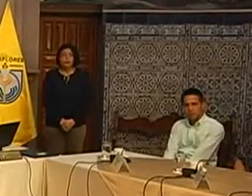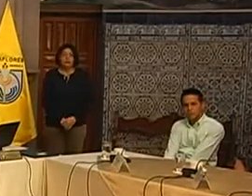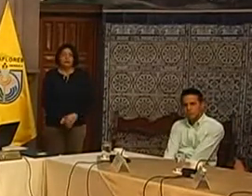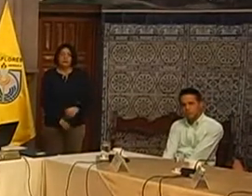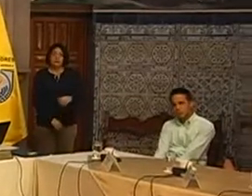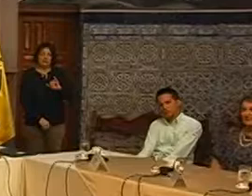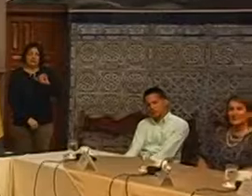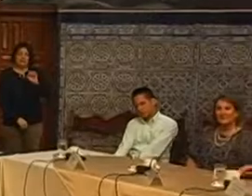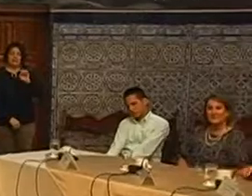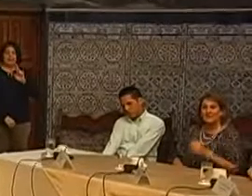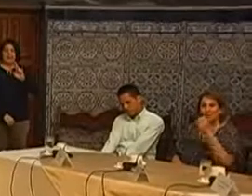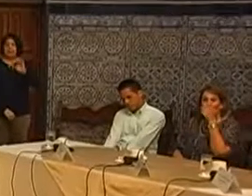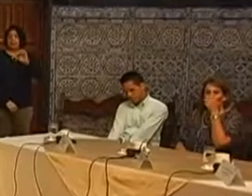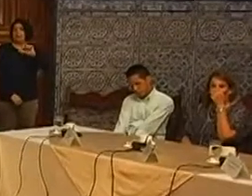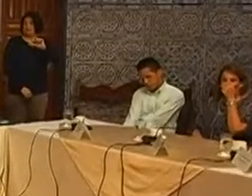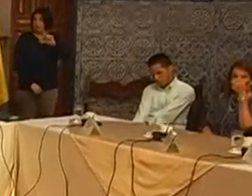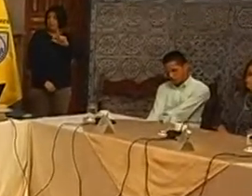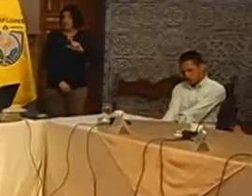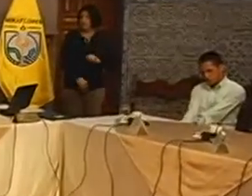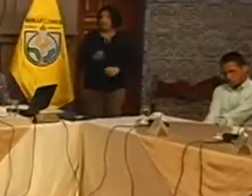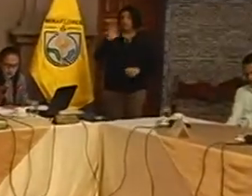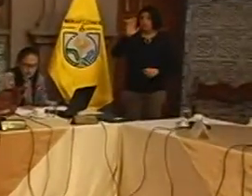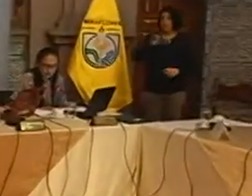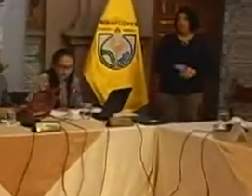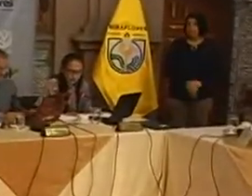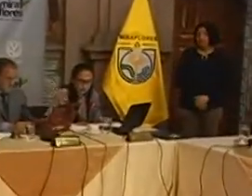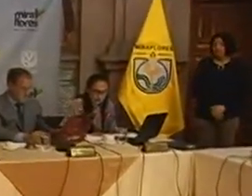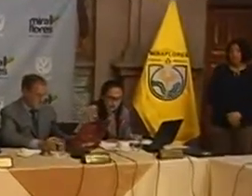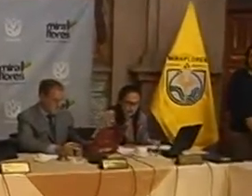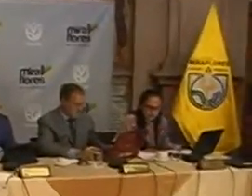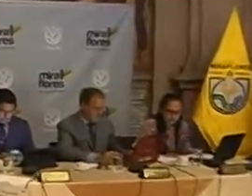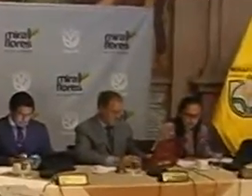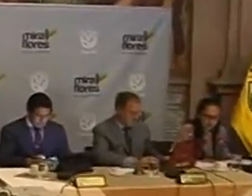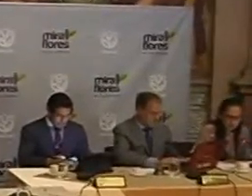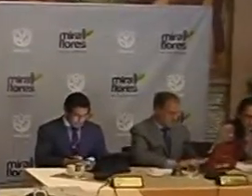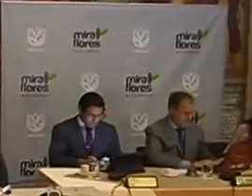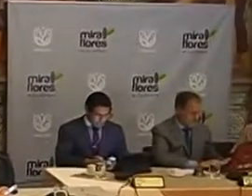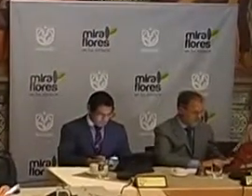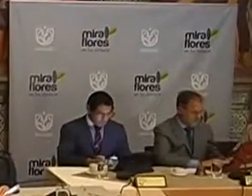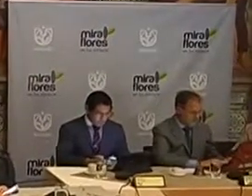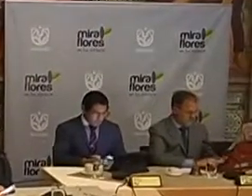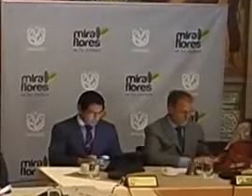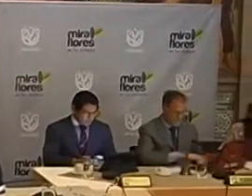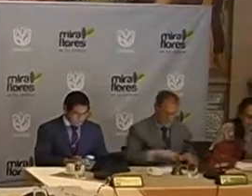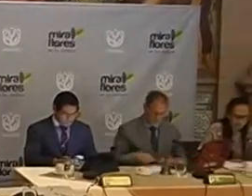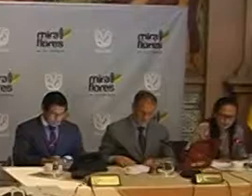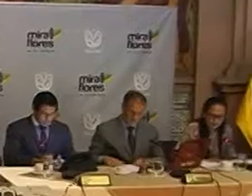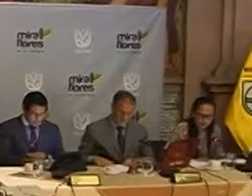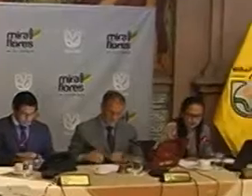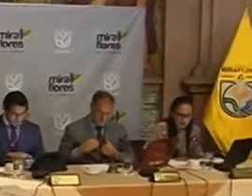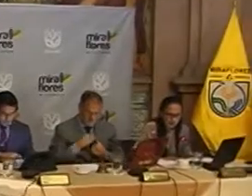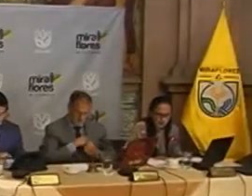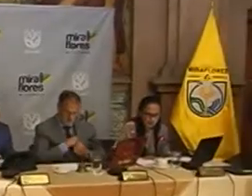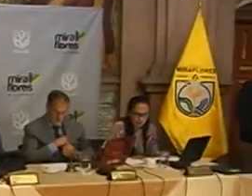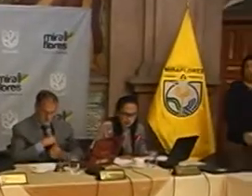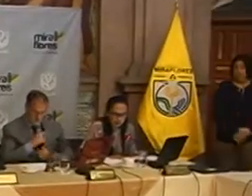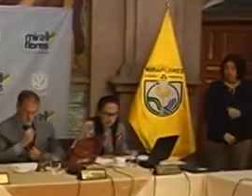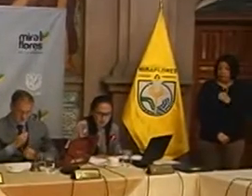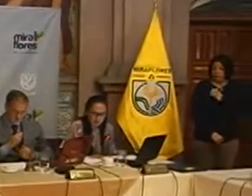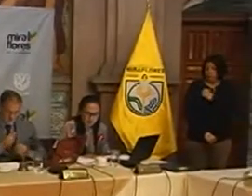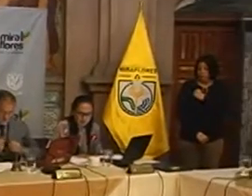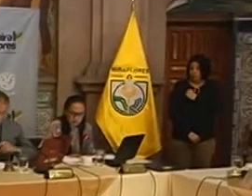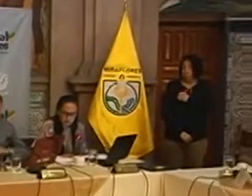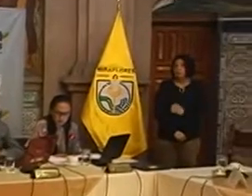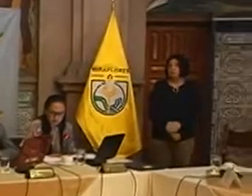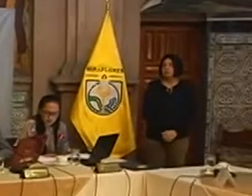Señor Israel Orlando Acuña Huoncoquis. Señora Patricia María del Río Jiménez de Olavide. Señora